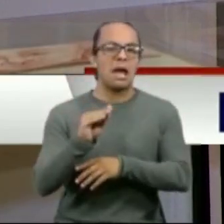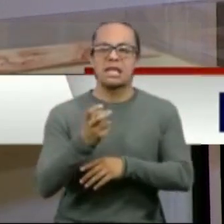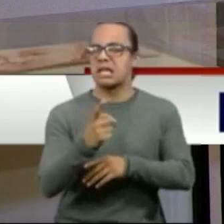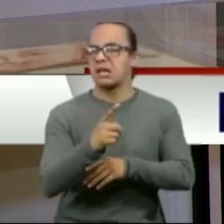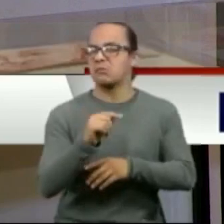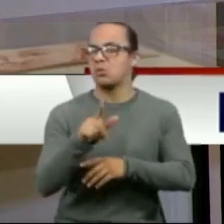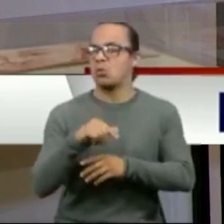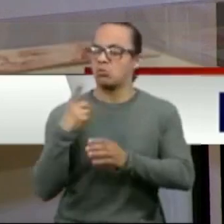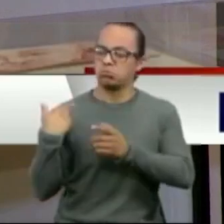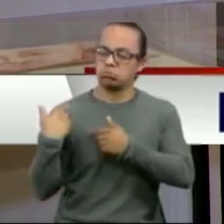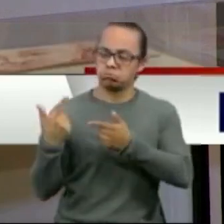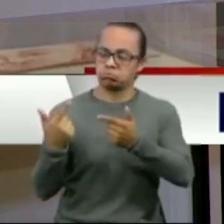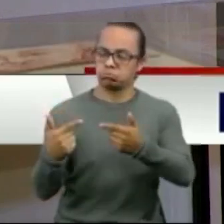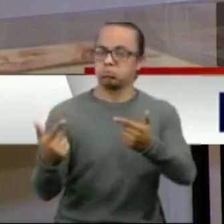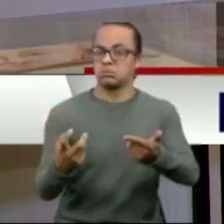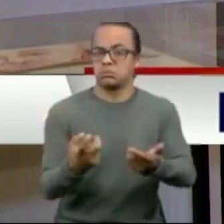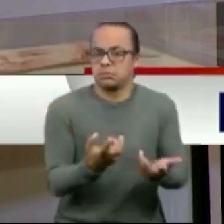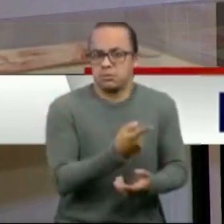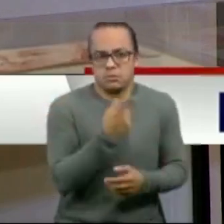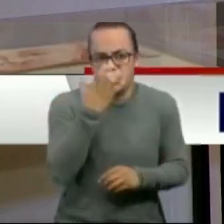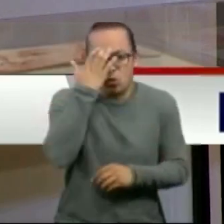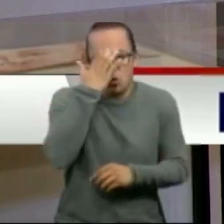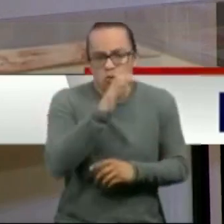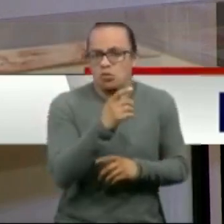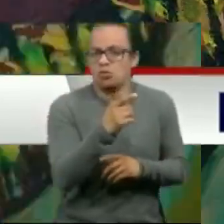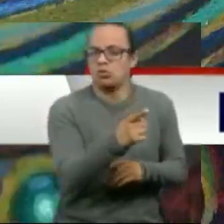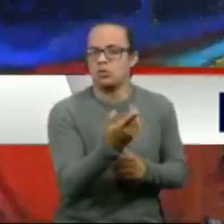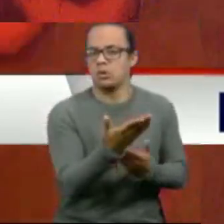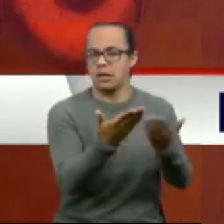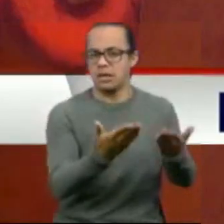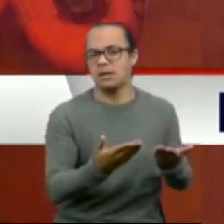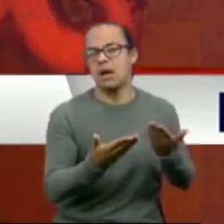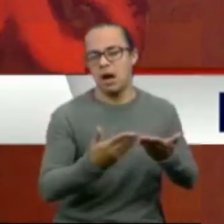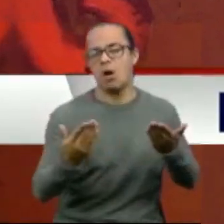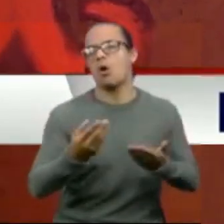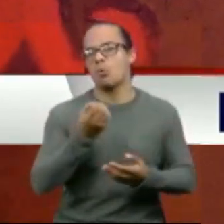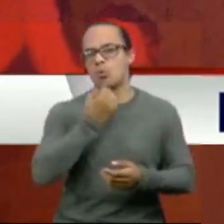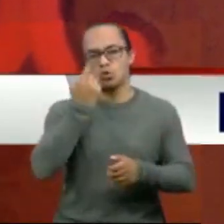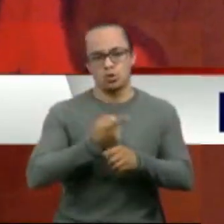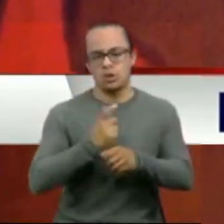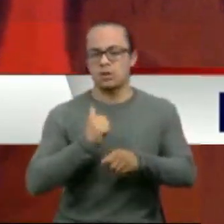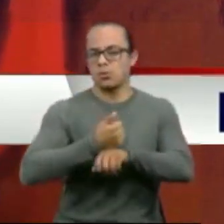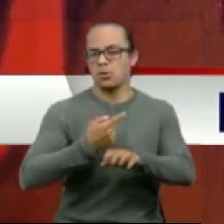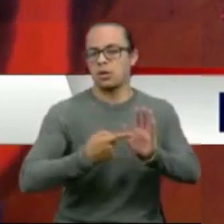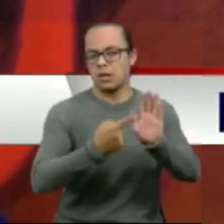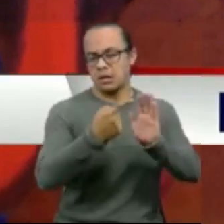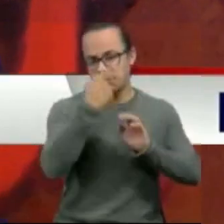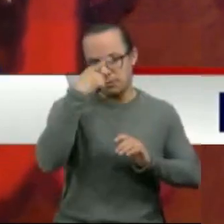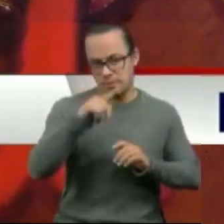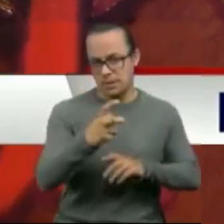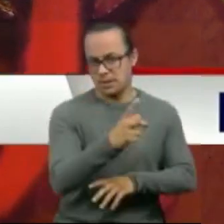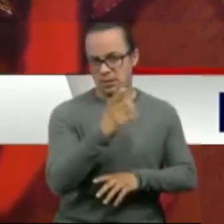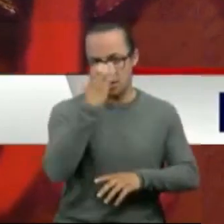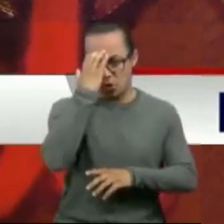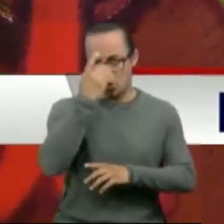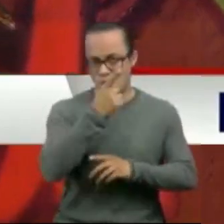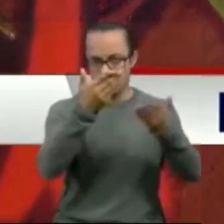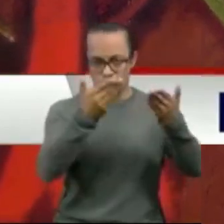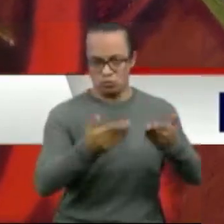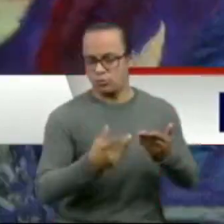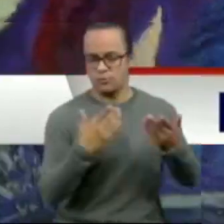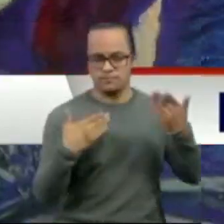todas las nuevas generaciones no conocen su obra tan de cerca, así que es la oportunidad de que la vivan y la